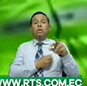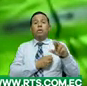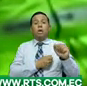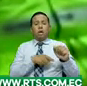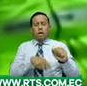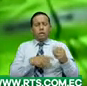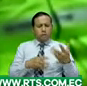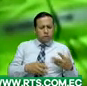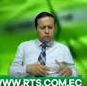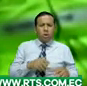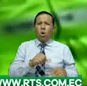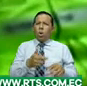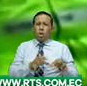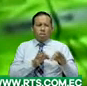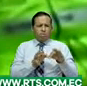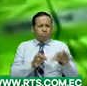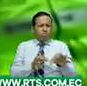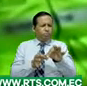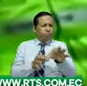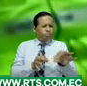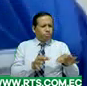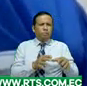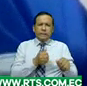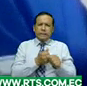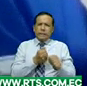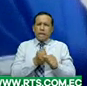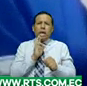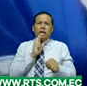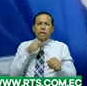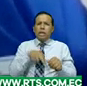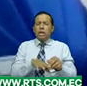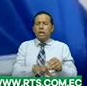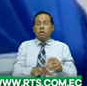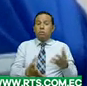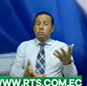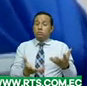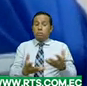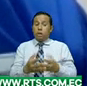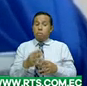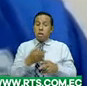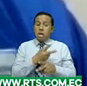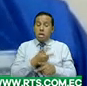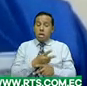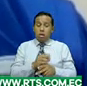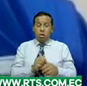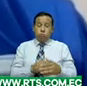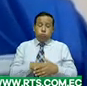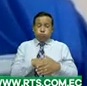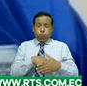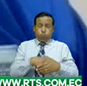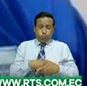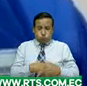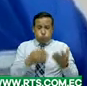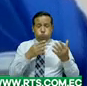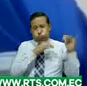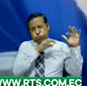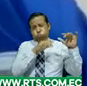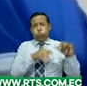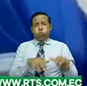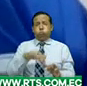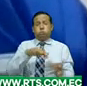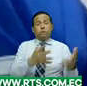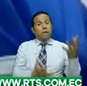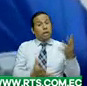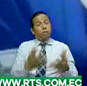de poblaciones que están junto al río. Poder evaluar los daños y crear escenarios que nos permitan planificadamente